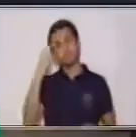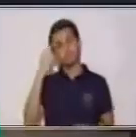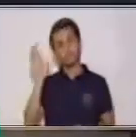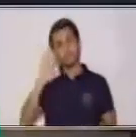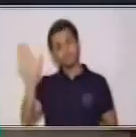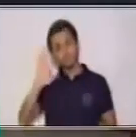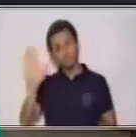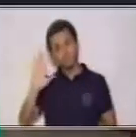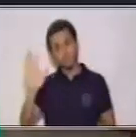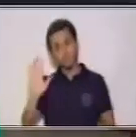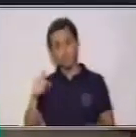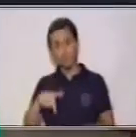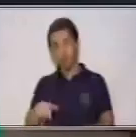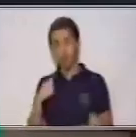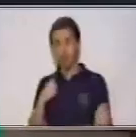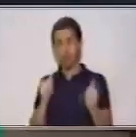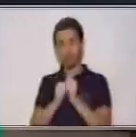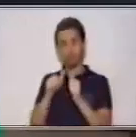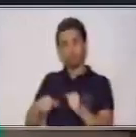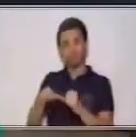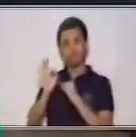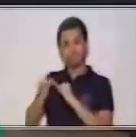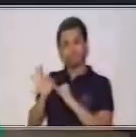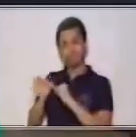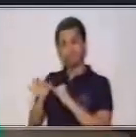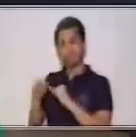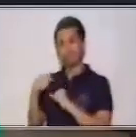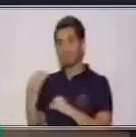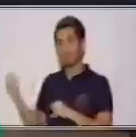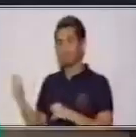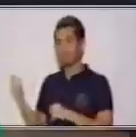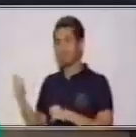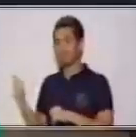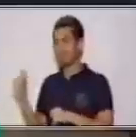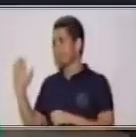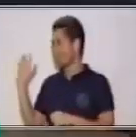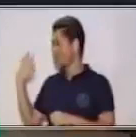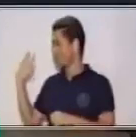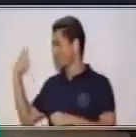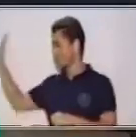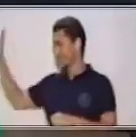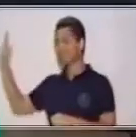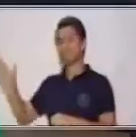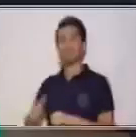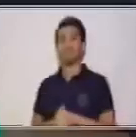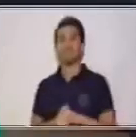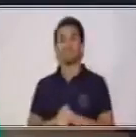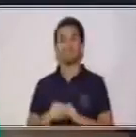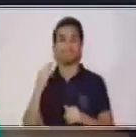nos acompañará hoy en como intérprete, que es Mauricio. ¿Listo? Mucho gusto.